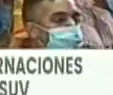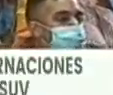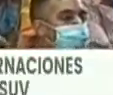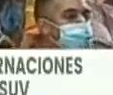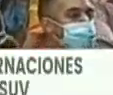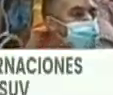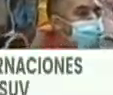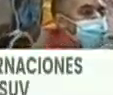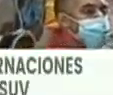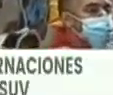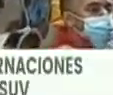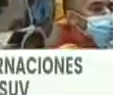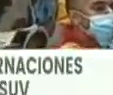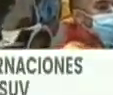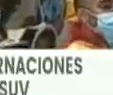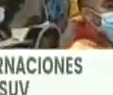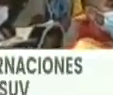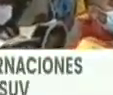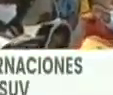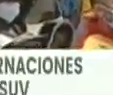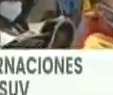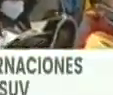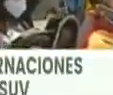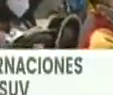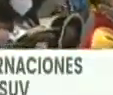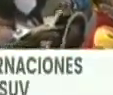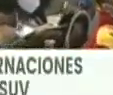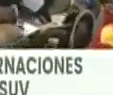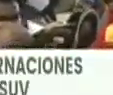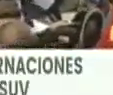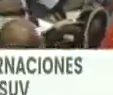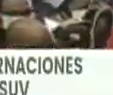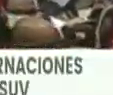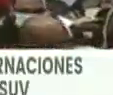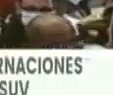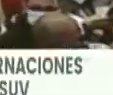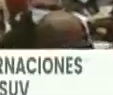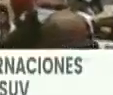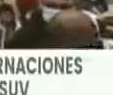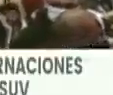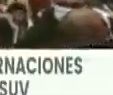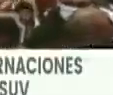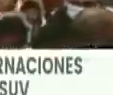fuerte aplauso al presidente obrero Nicolás Maduro Moros.